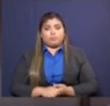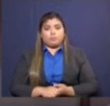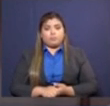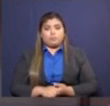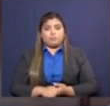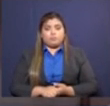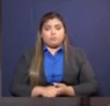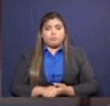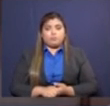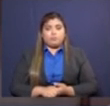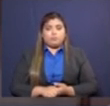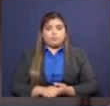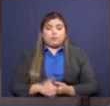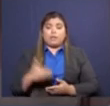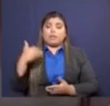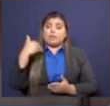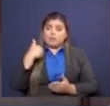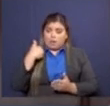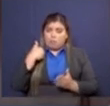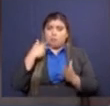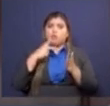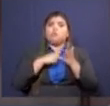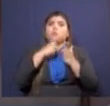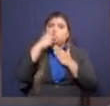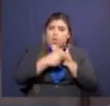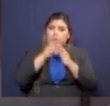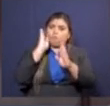tenemos programas concretos.